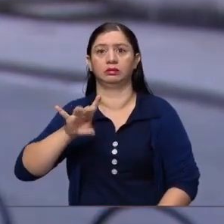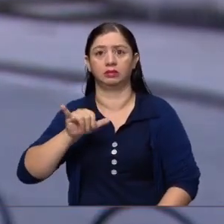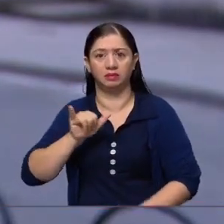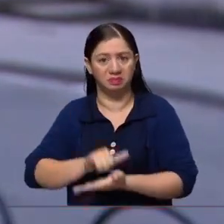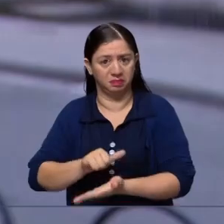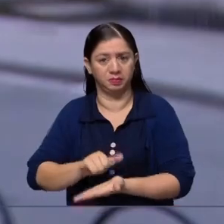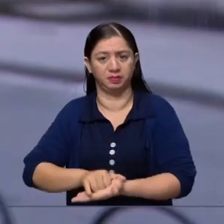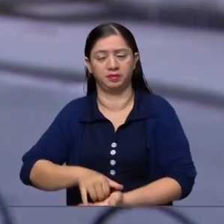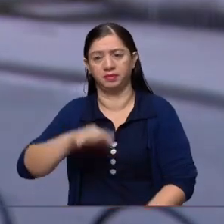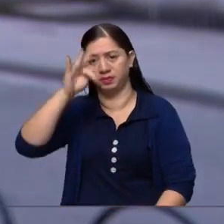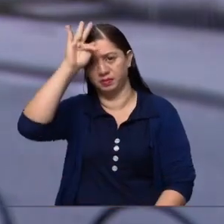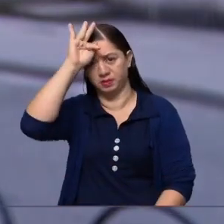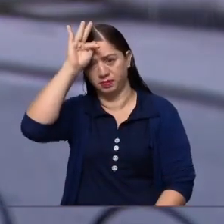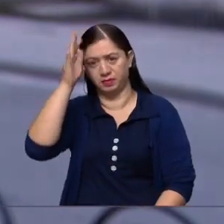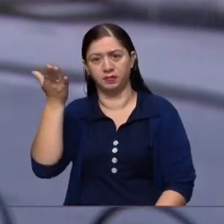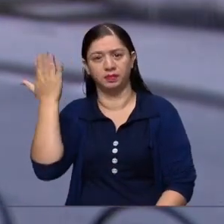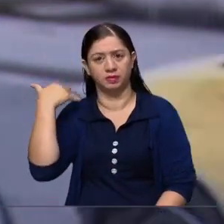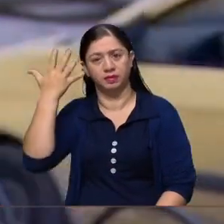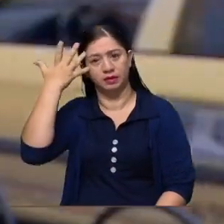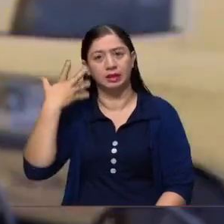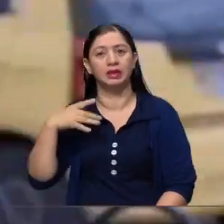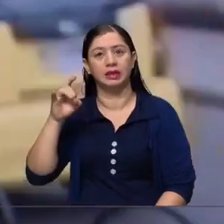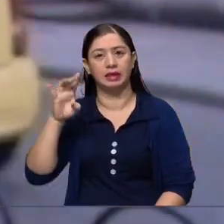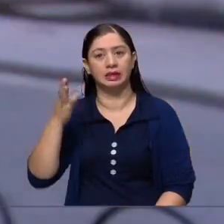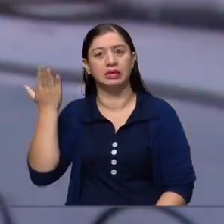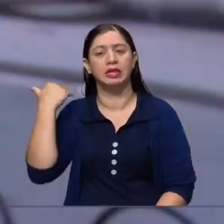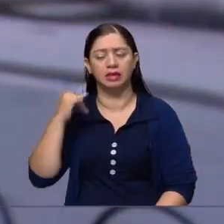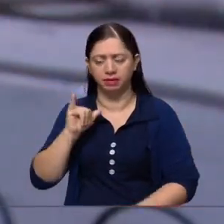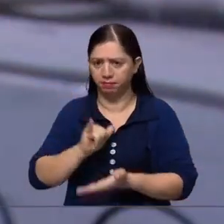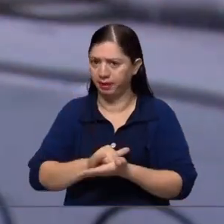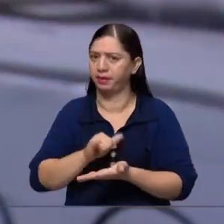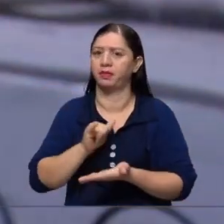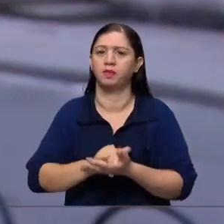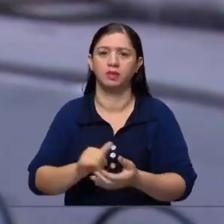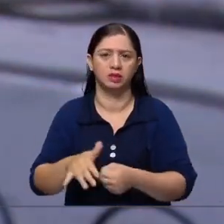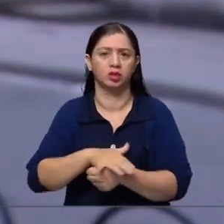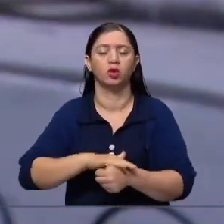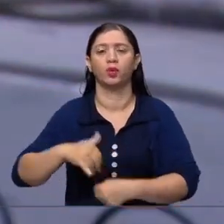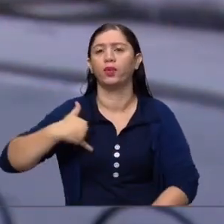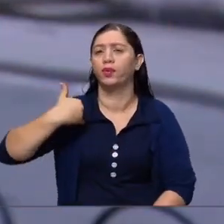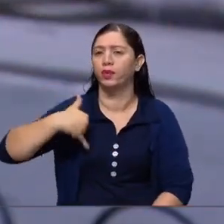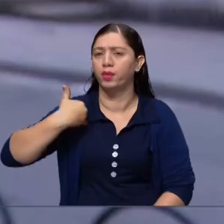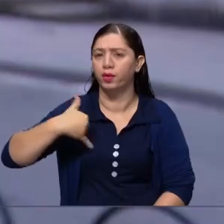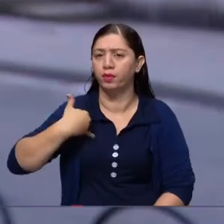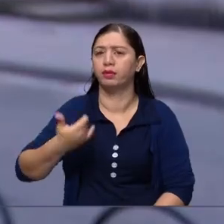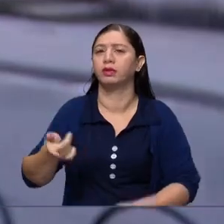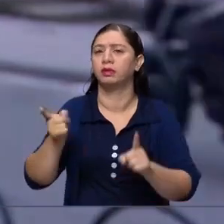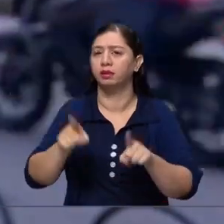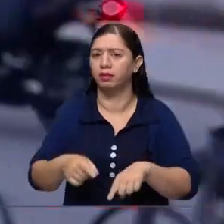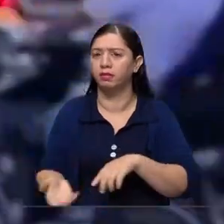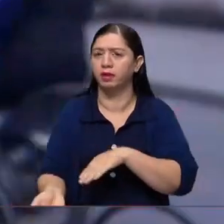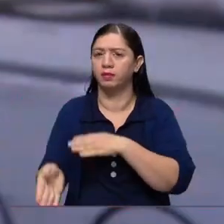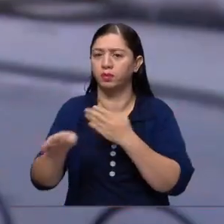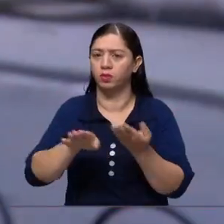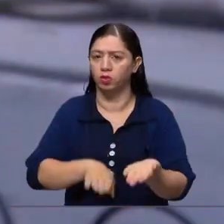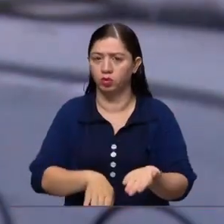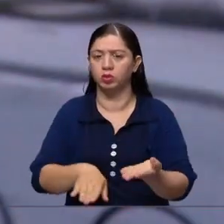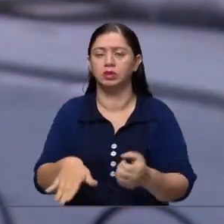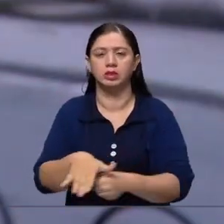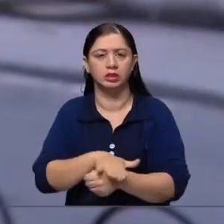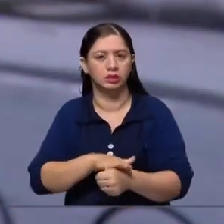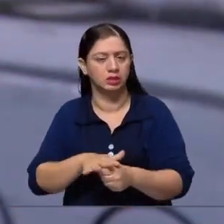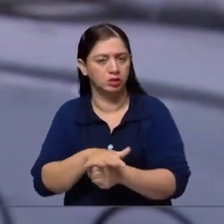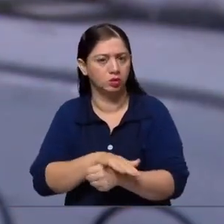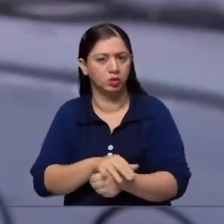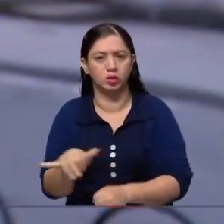asistencial, hace aproximadamente 15 días se presentó un caso similar con un joven quien también falleció en